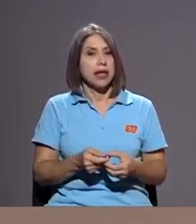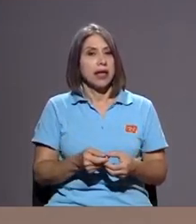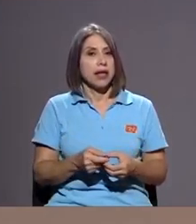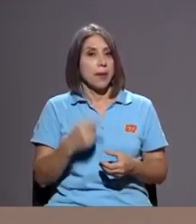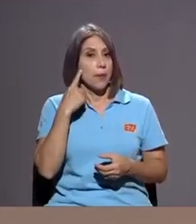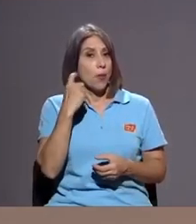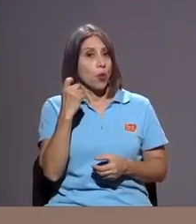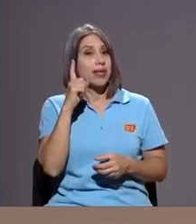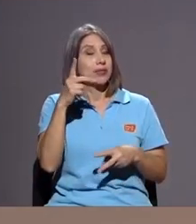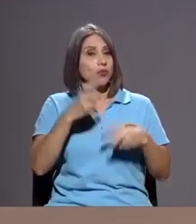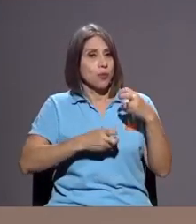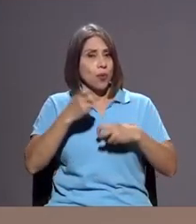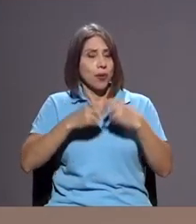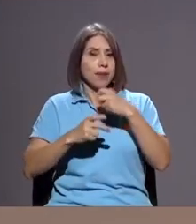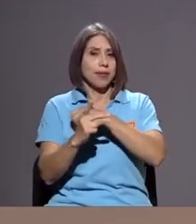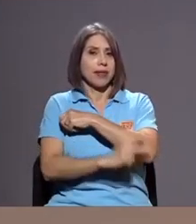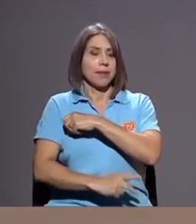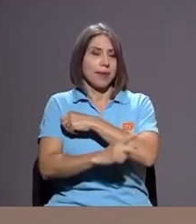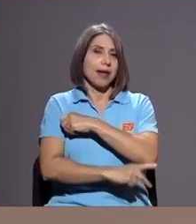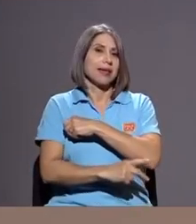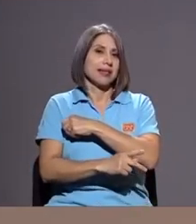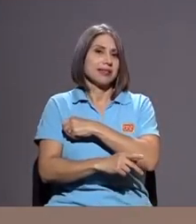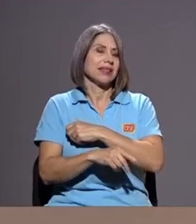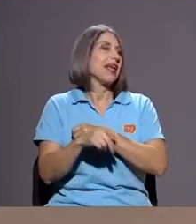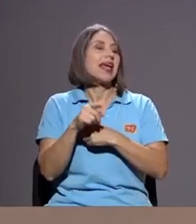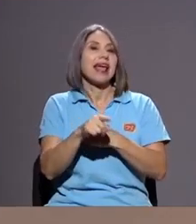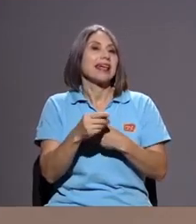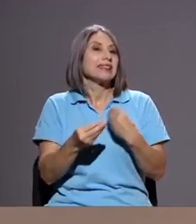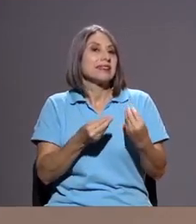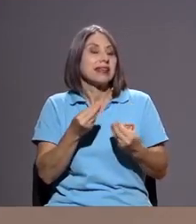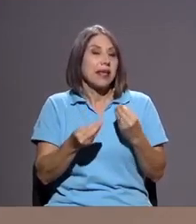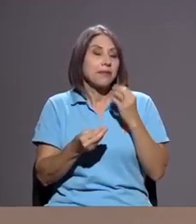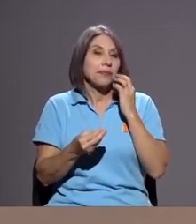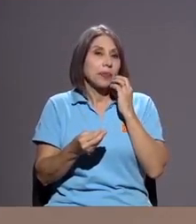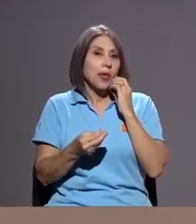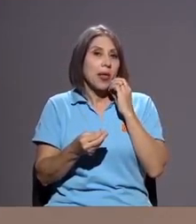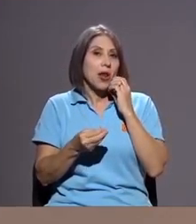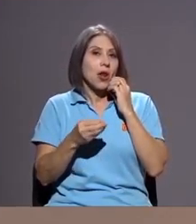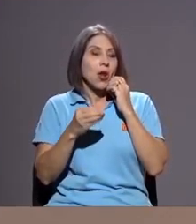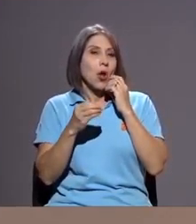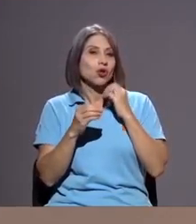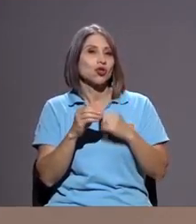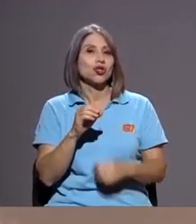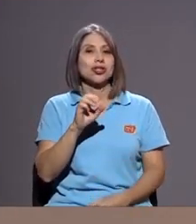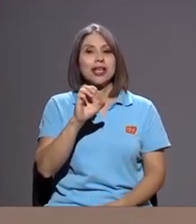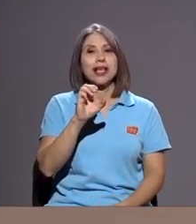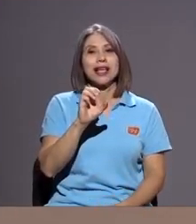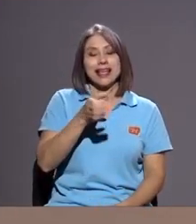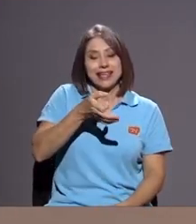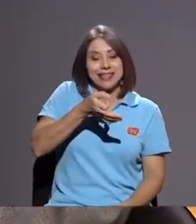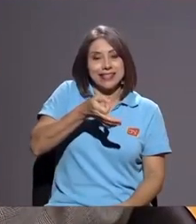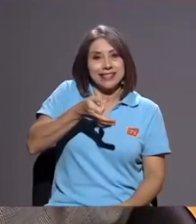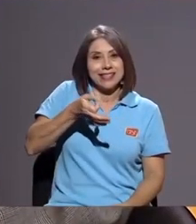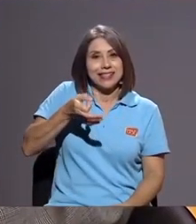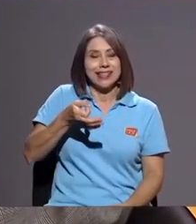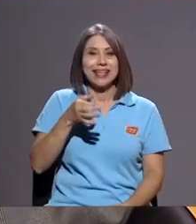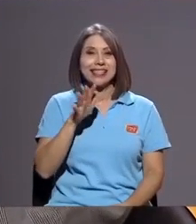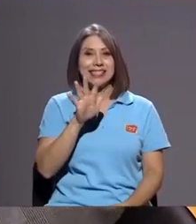porque es un problema del país, es un poco los incos. Y usted sí sabe qué son los incos. Los incos eran las monedas de 5 centavos,